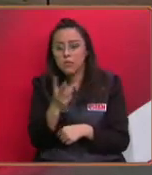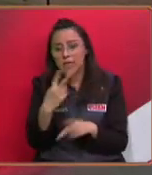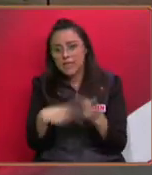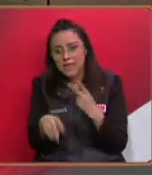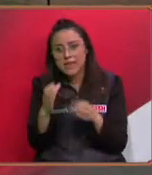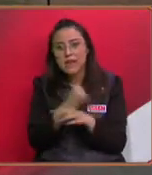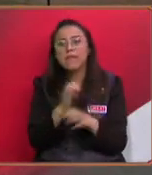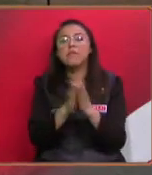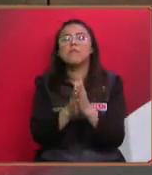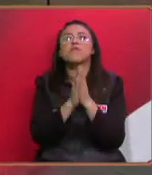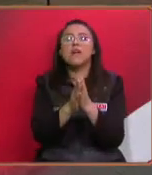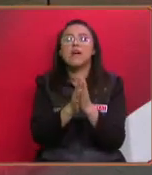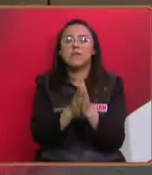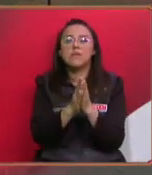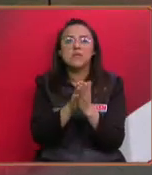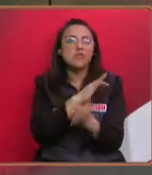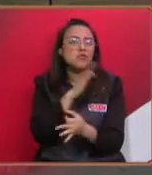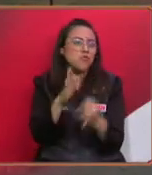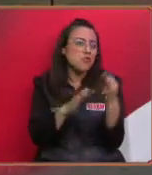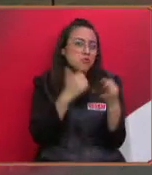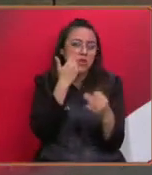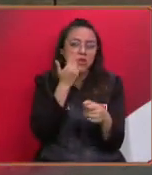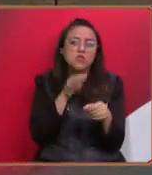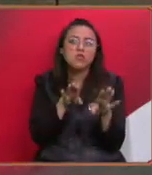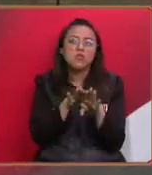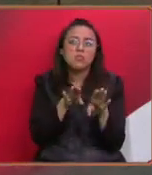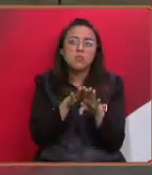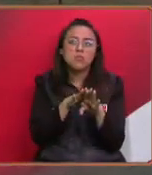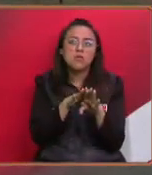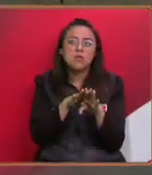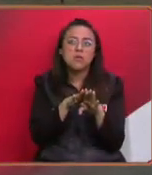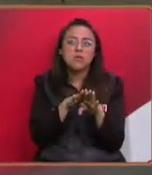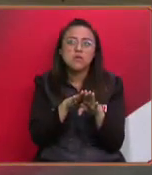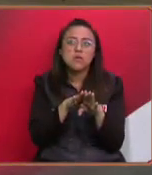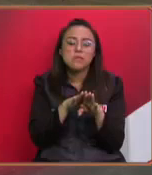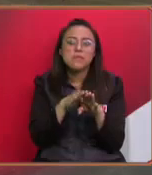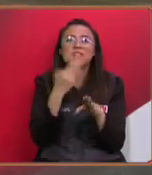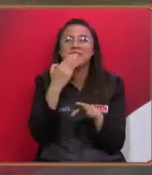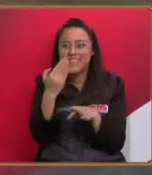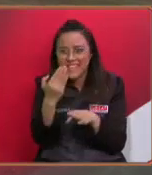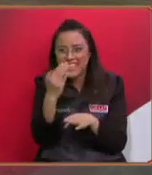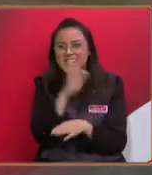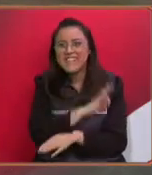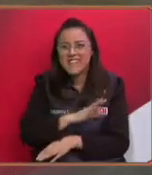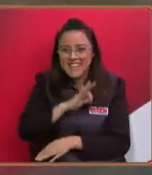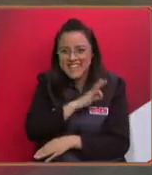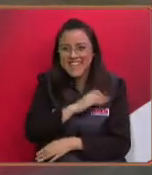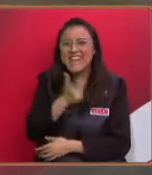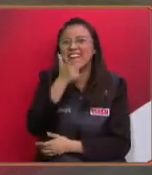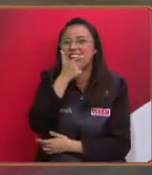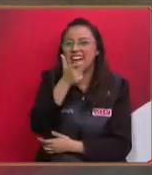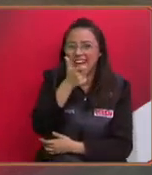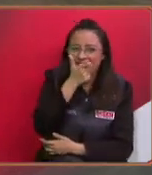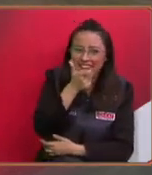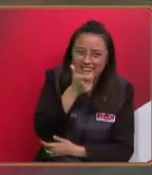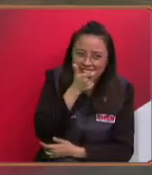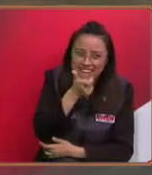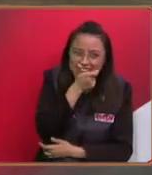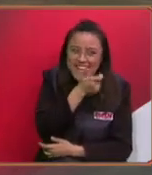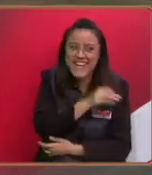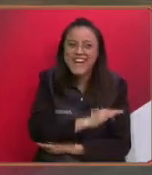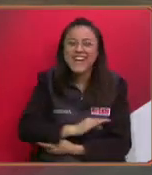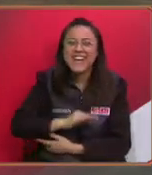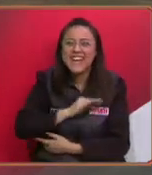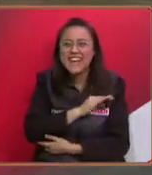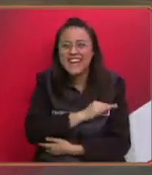café, por favor. De verdad, venga. Lo tengo todo arreglado. ¿Cómo lo tomas? Muy bien, lo tomo muy bien, muy feliz y además... Venga,